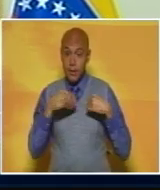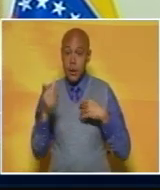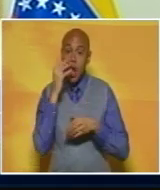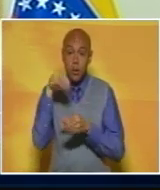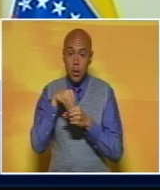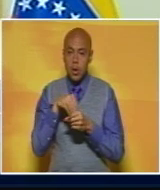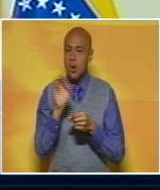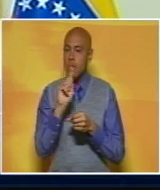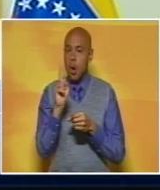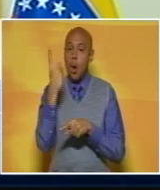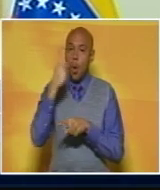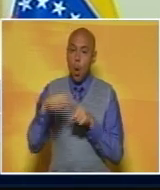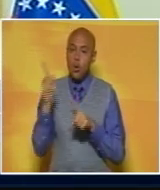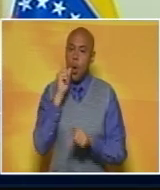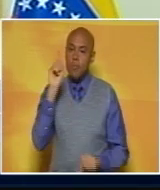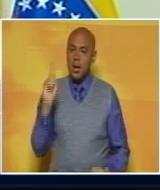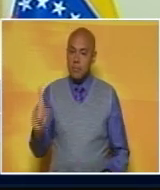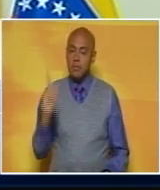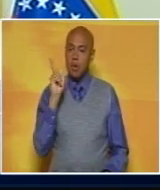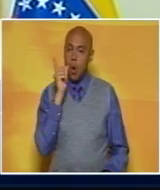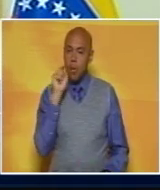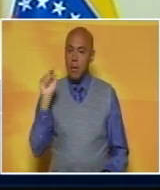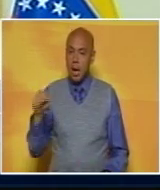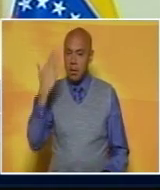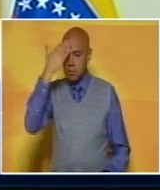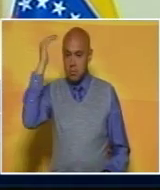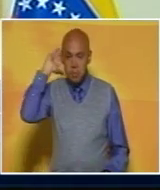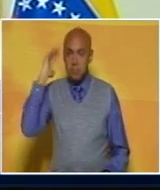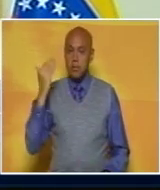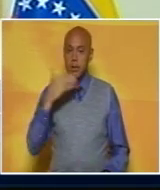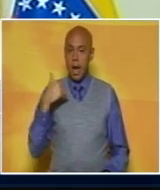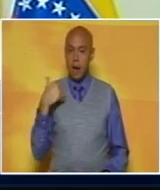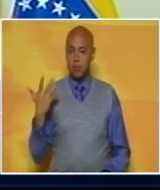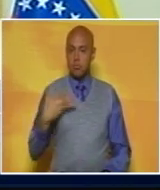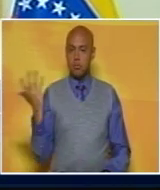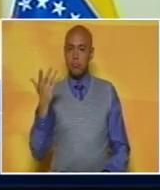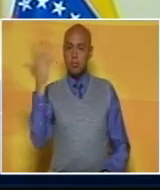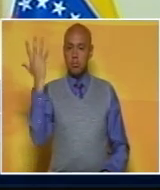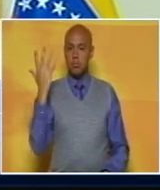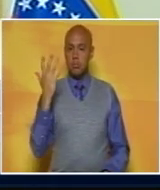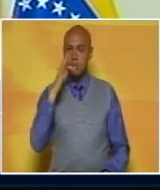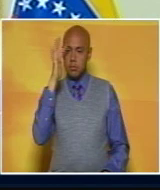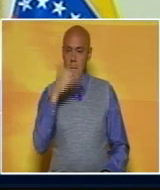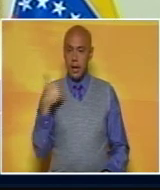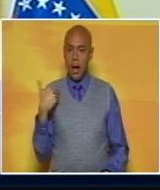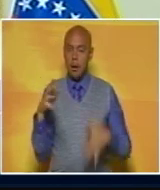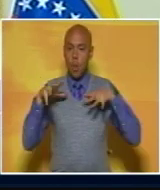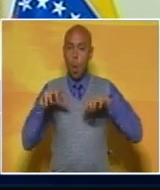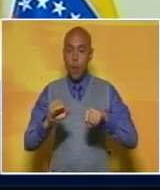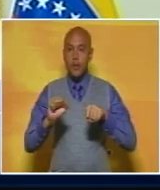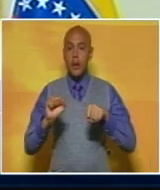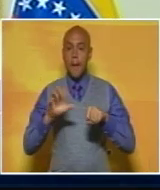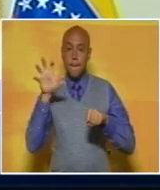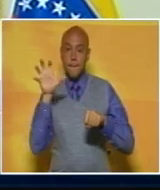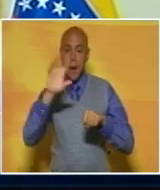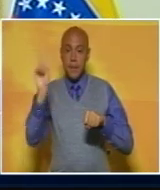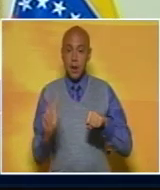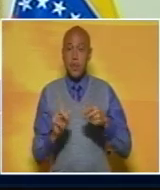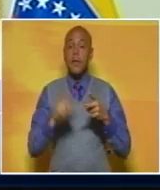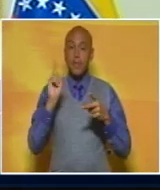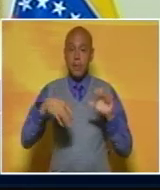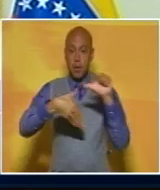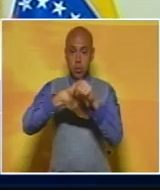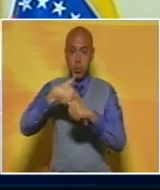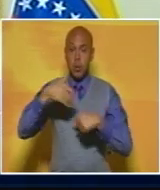charlatán soberbio, con ínfulas de emperador que pretende dominar su país y dominar el mundo entero a partir